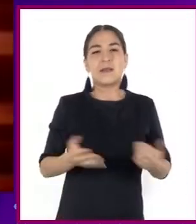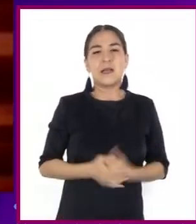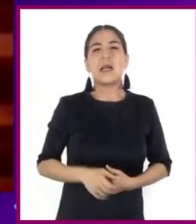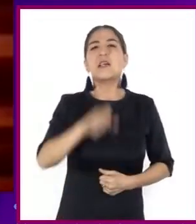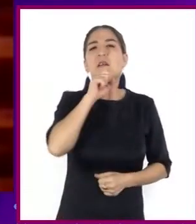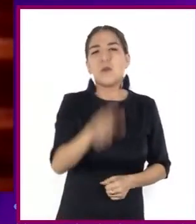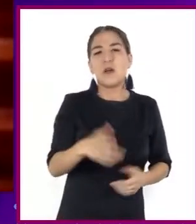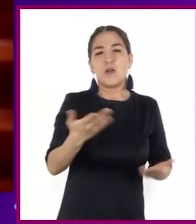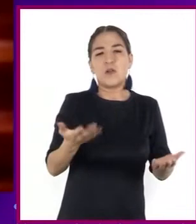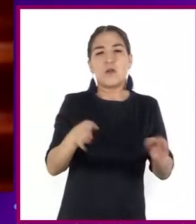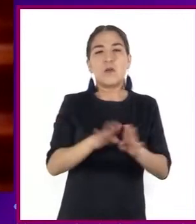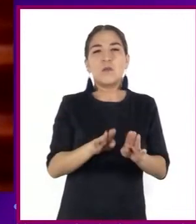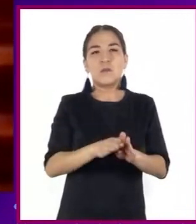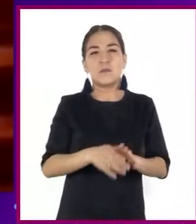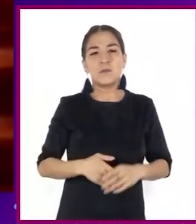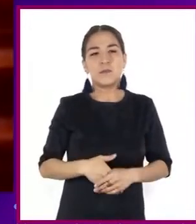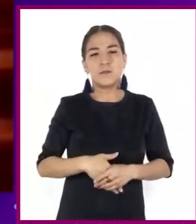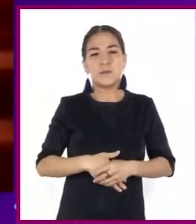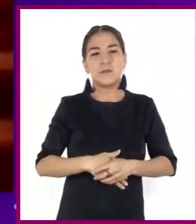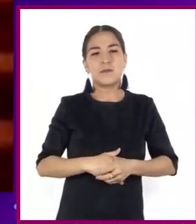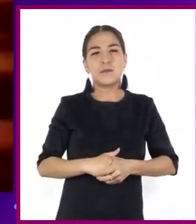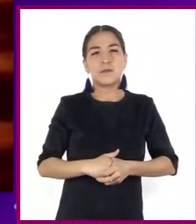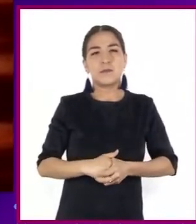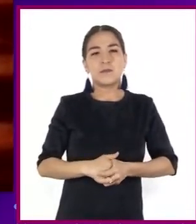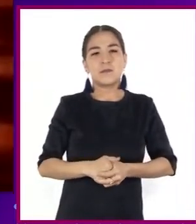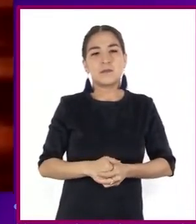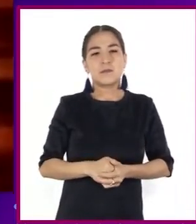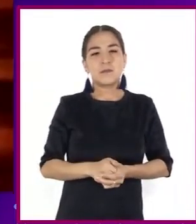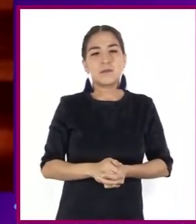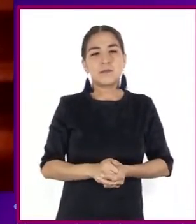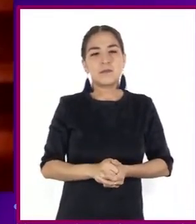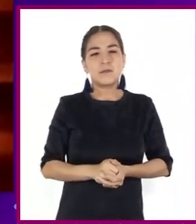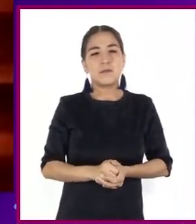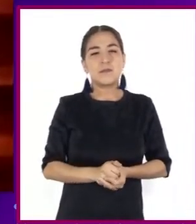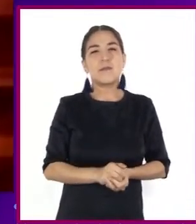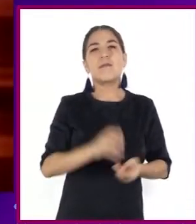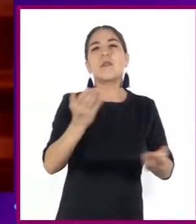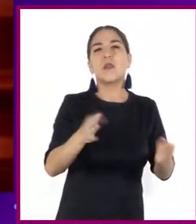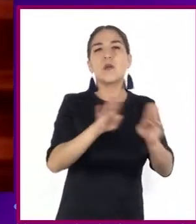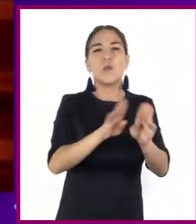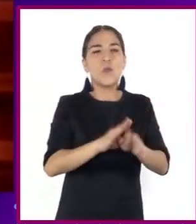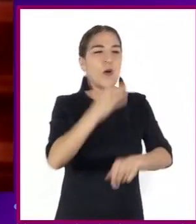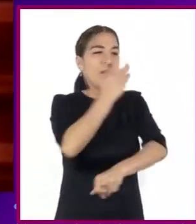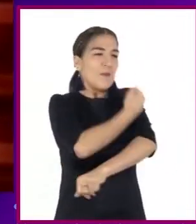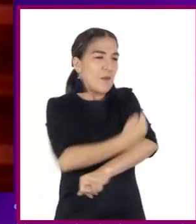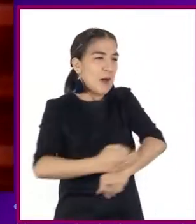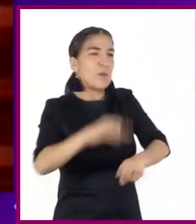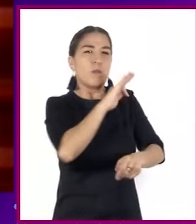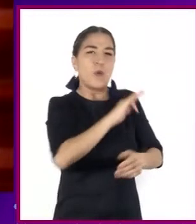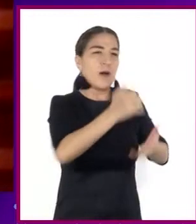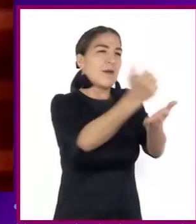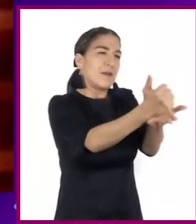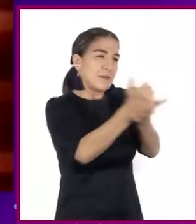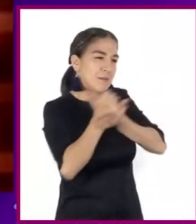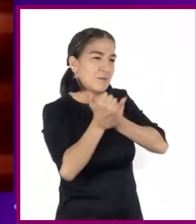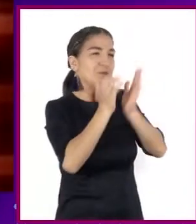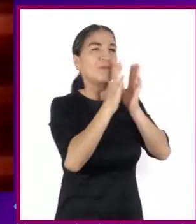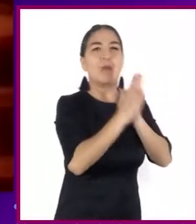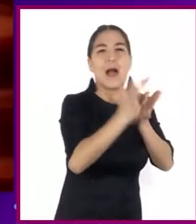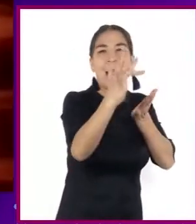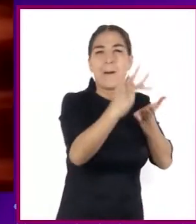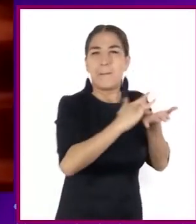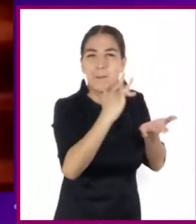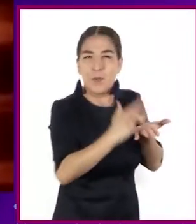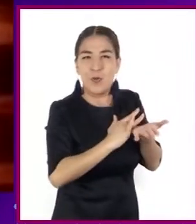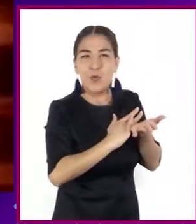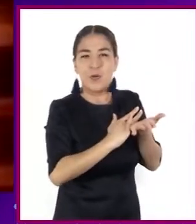en que va a ser como un estabilizador, en el que tú te vas a sostener, vas a decir, familia, apóyame o no apóyame en este momento.